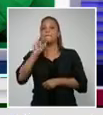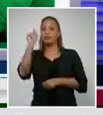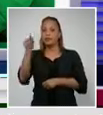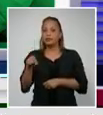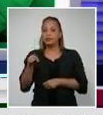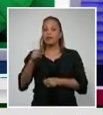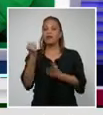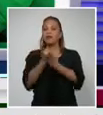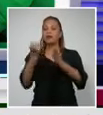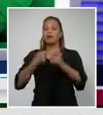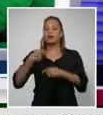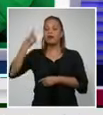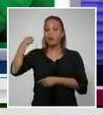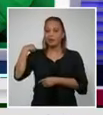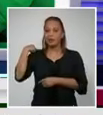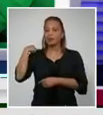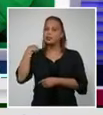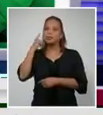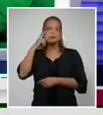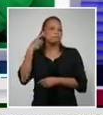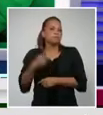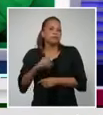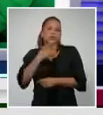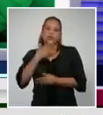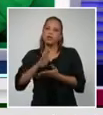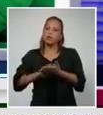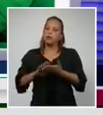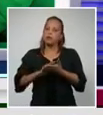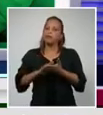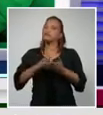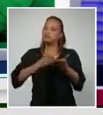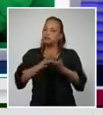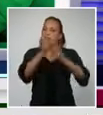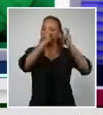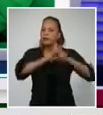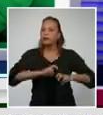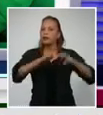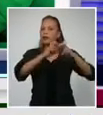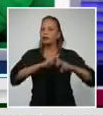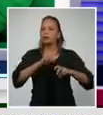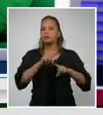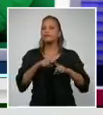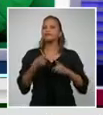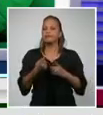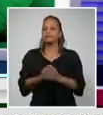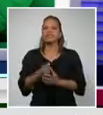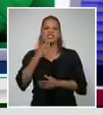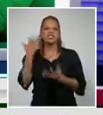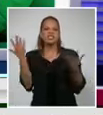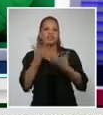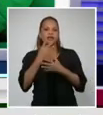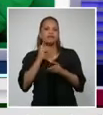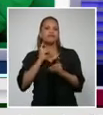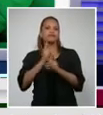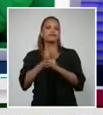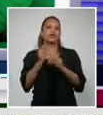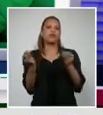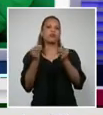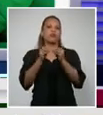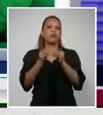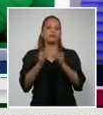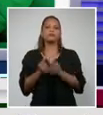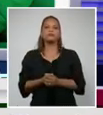con COVID-19 y no se había podido precisar cuál era su fuente de infección. Si hacemos